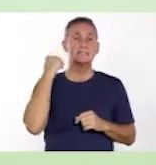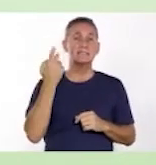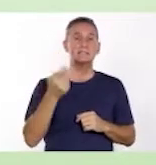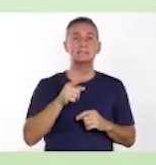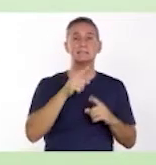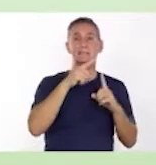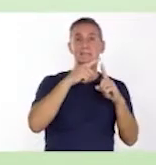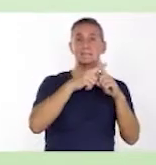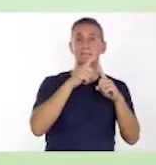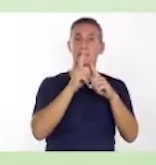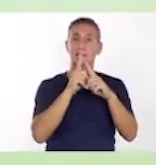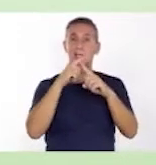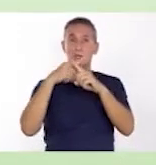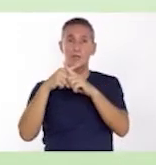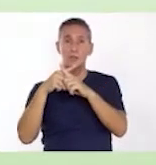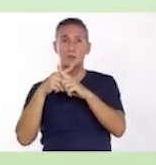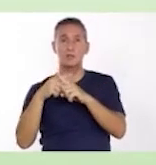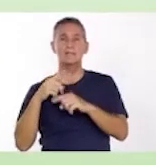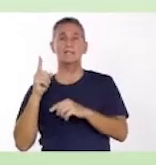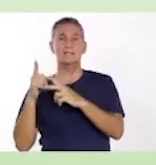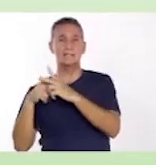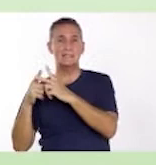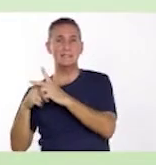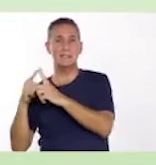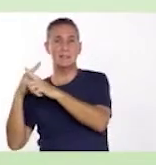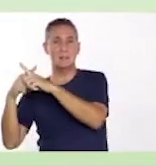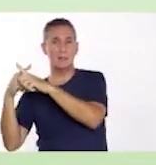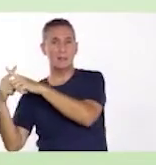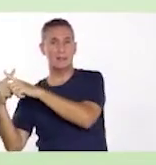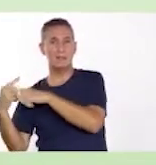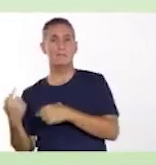Walt Whitman, el estadounidense Walt Whitman.